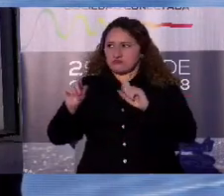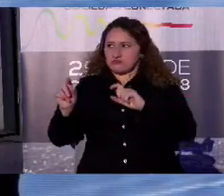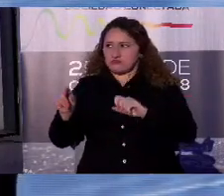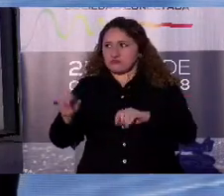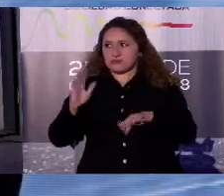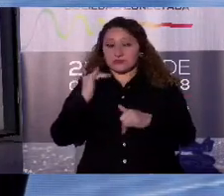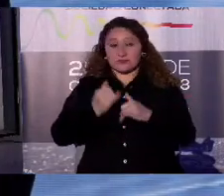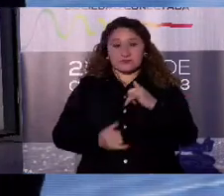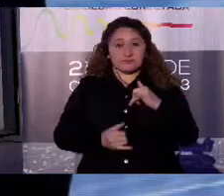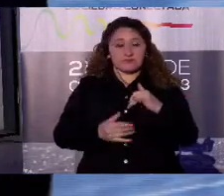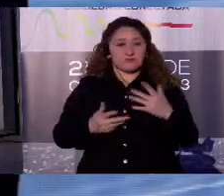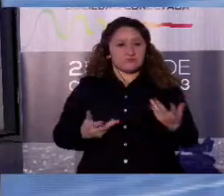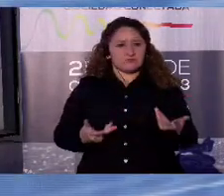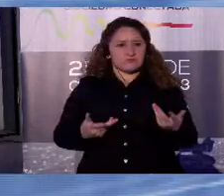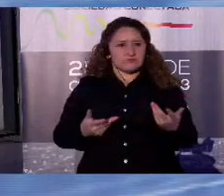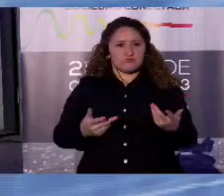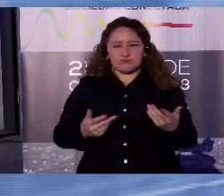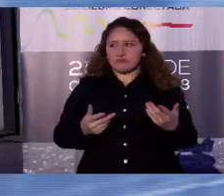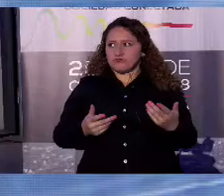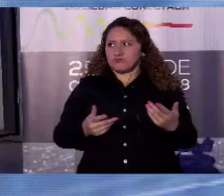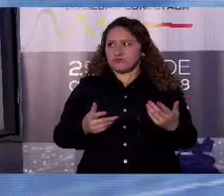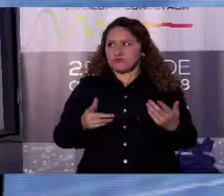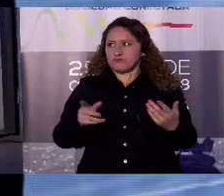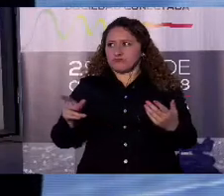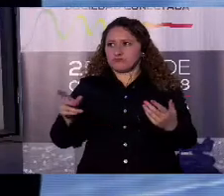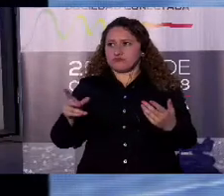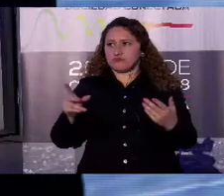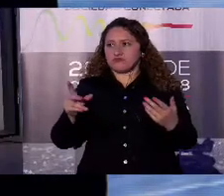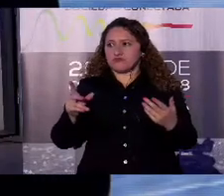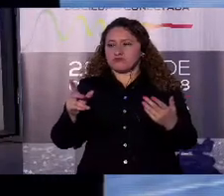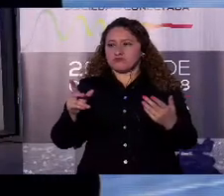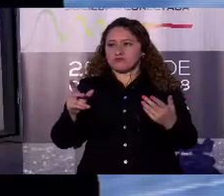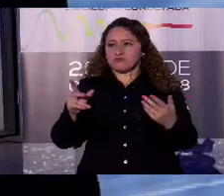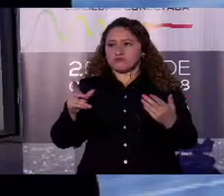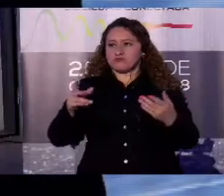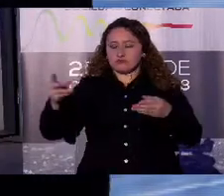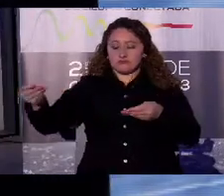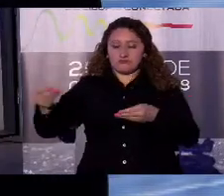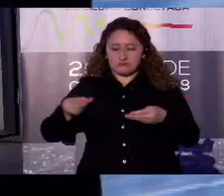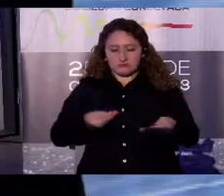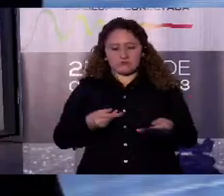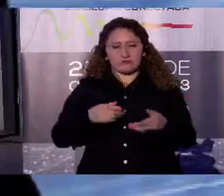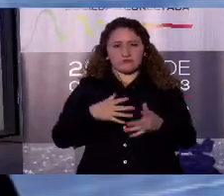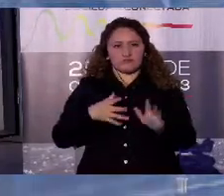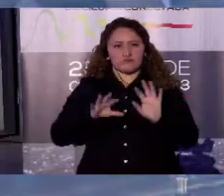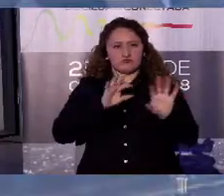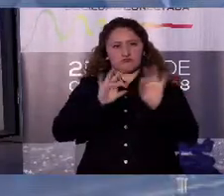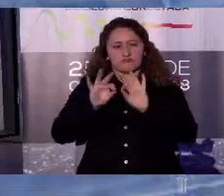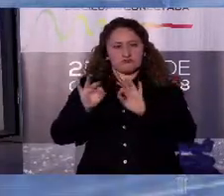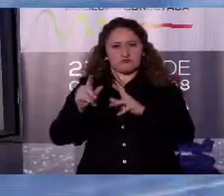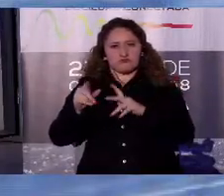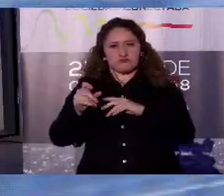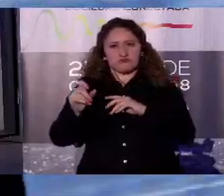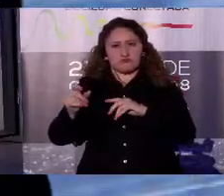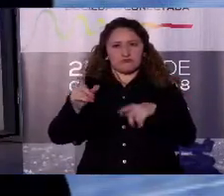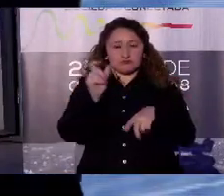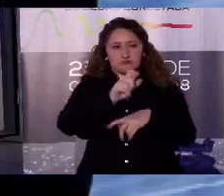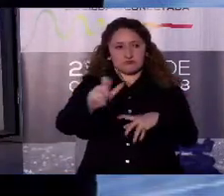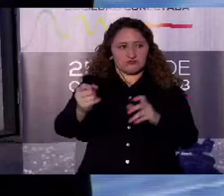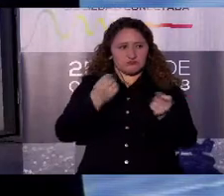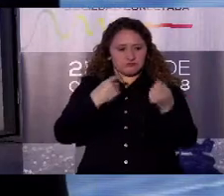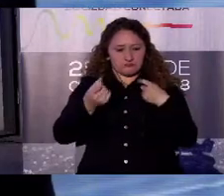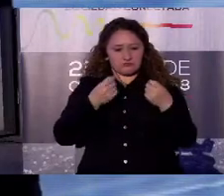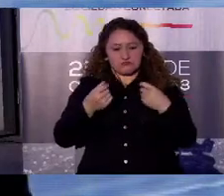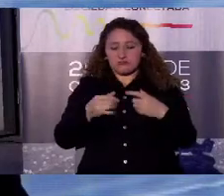Y finalmente, aquí con el equipo que nos acaban de entregar, pues vamos a seleccionar un par de preguntas del público, con